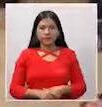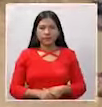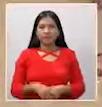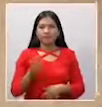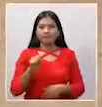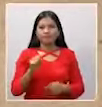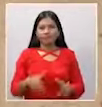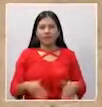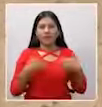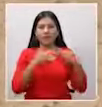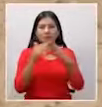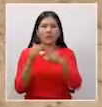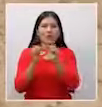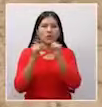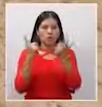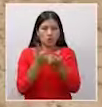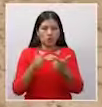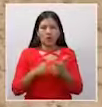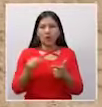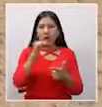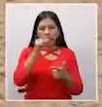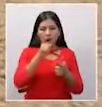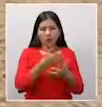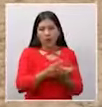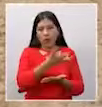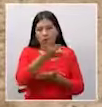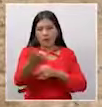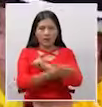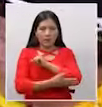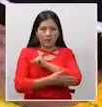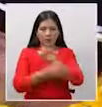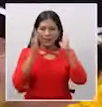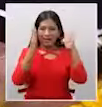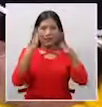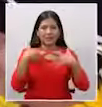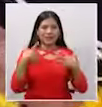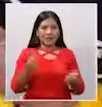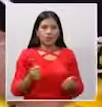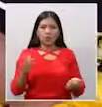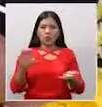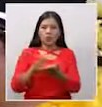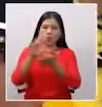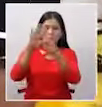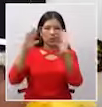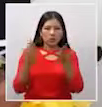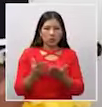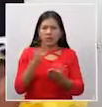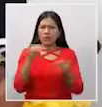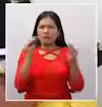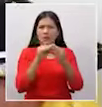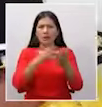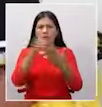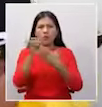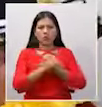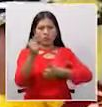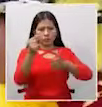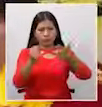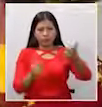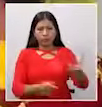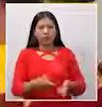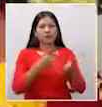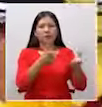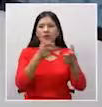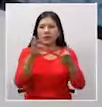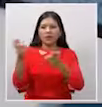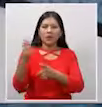Son viviendas sociales, sistemas de riego, salas integrales de atención y salud, colegios, entre muchos otros proyectos que el primer mandatario ha entregado en los